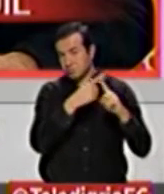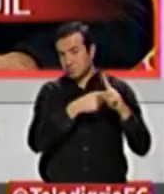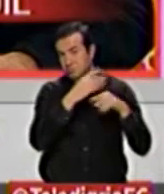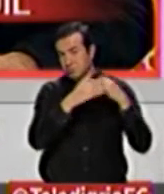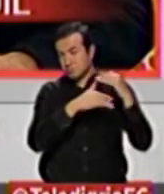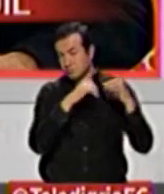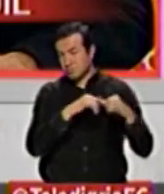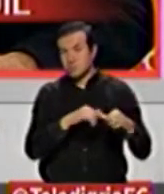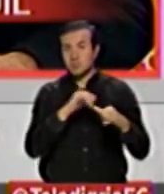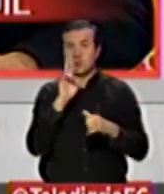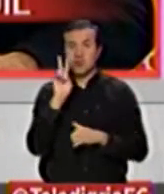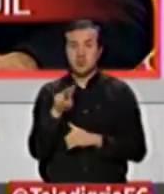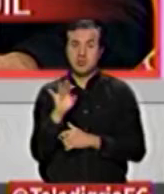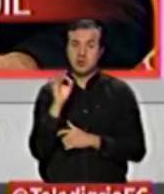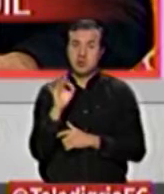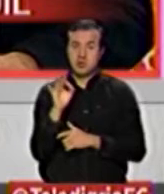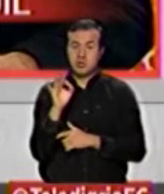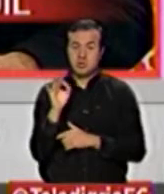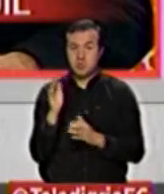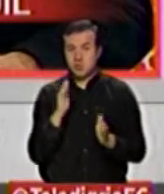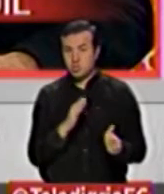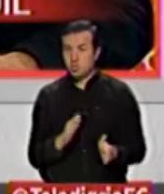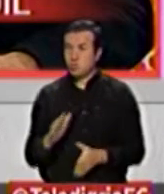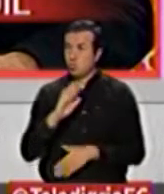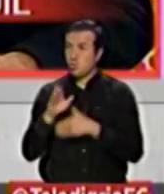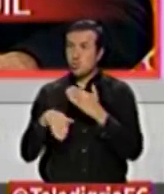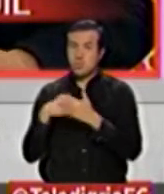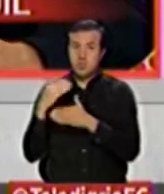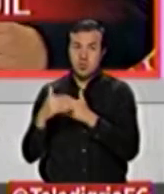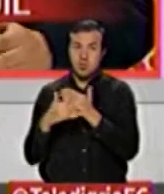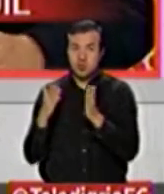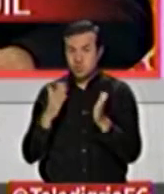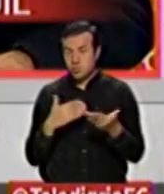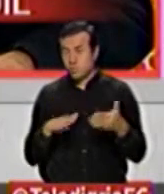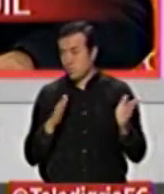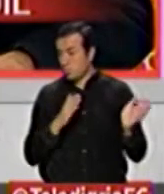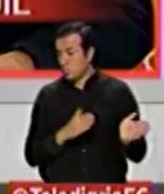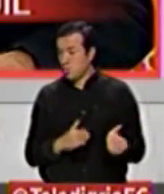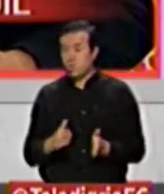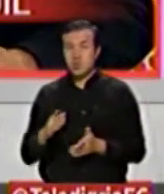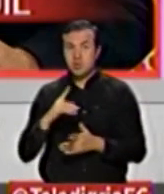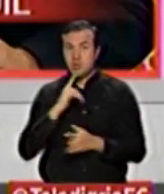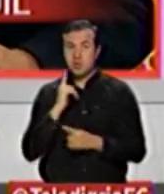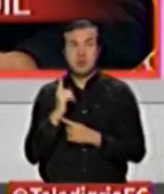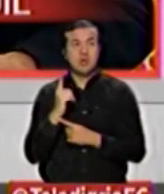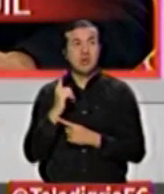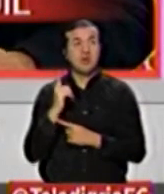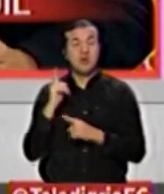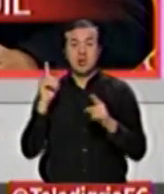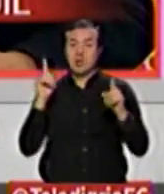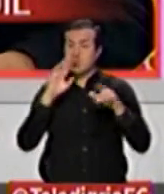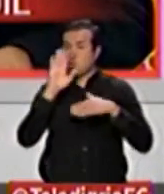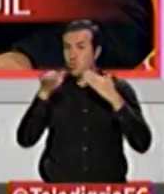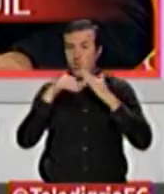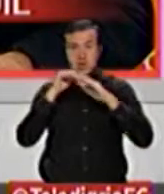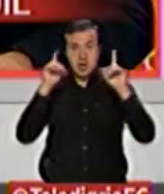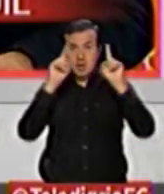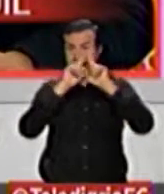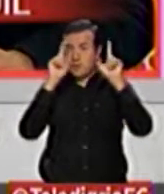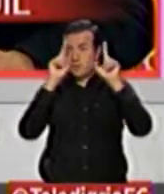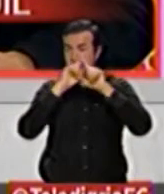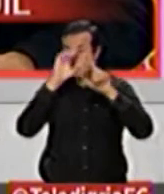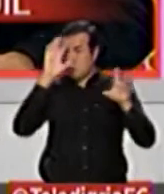En el 2019 el proceso va a ser totalmente electrónico, de tal manera que todas las compañías en